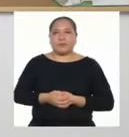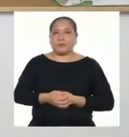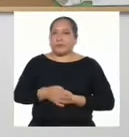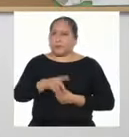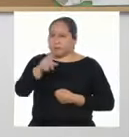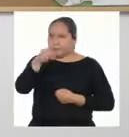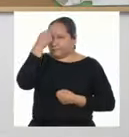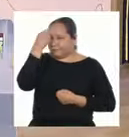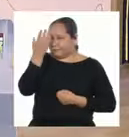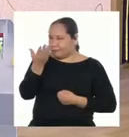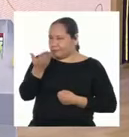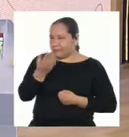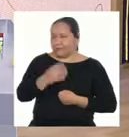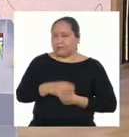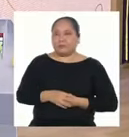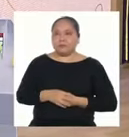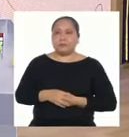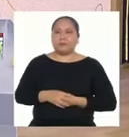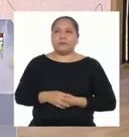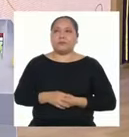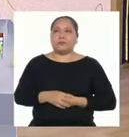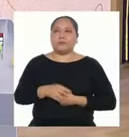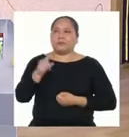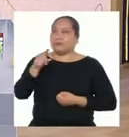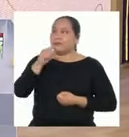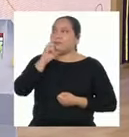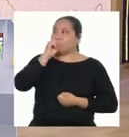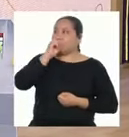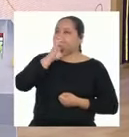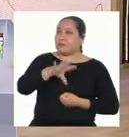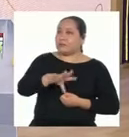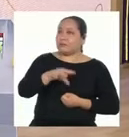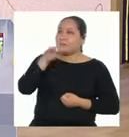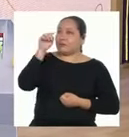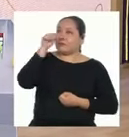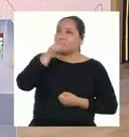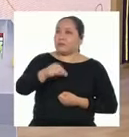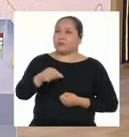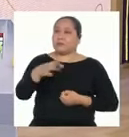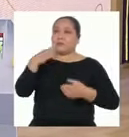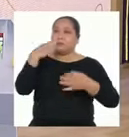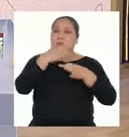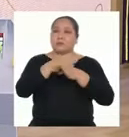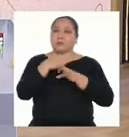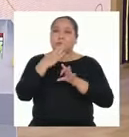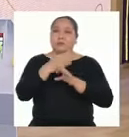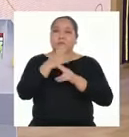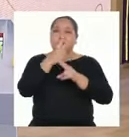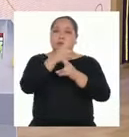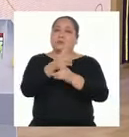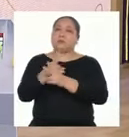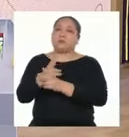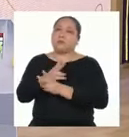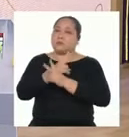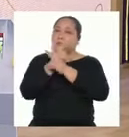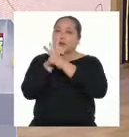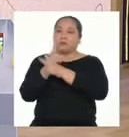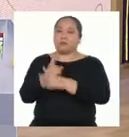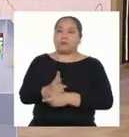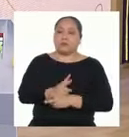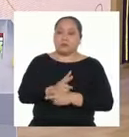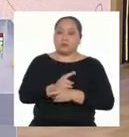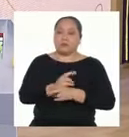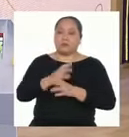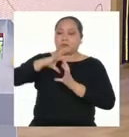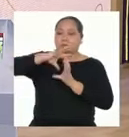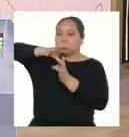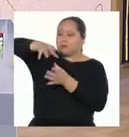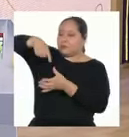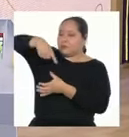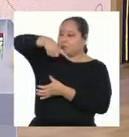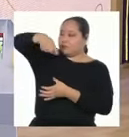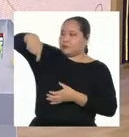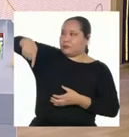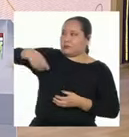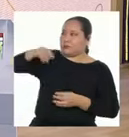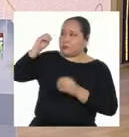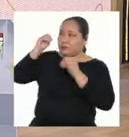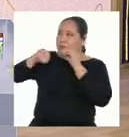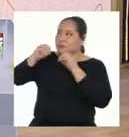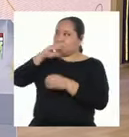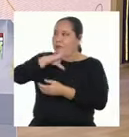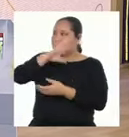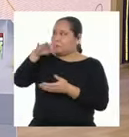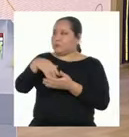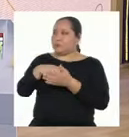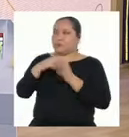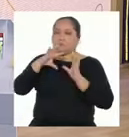¿Qué te parece? Por lo que se menciona, esta estrategia para el cuidado del planeta se está aplicando en todo el mundo,